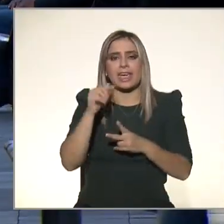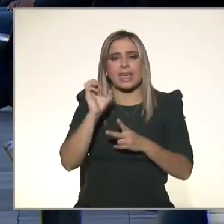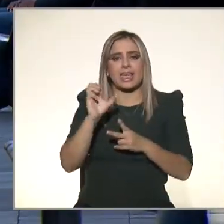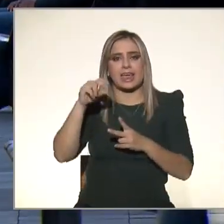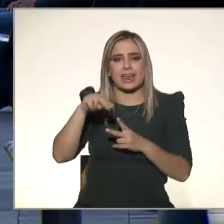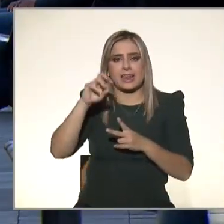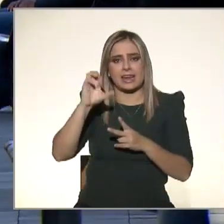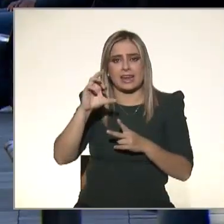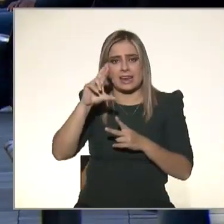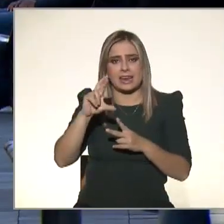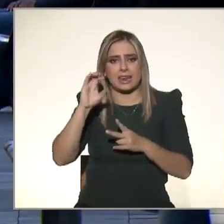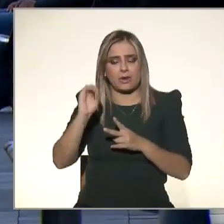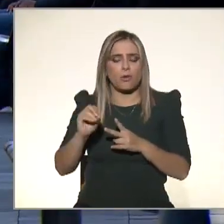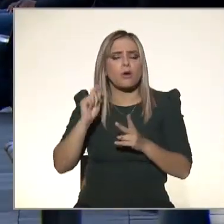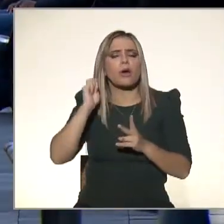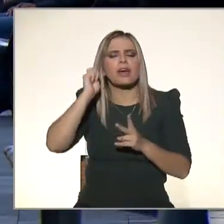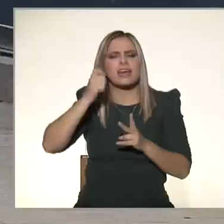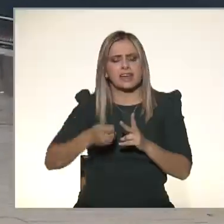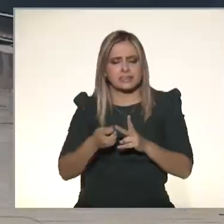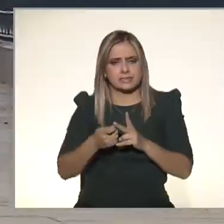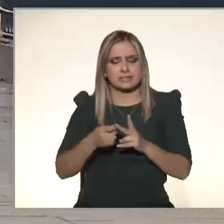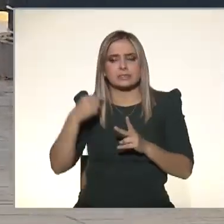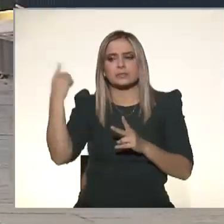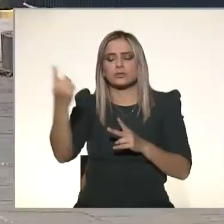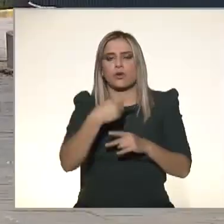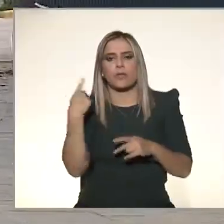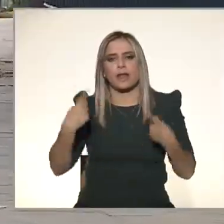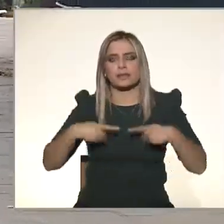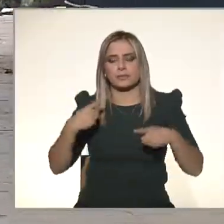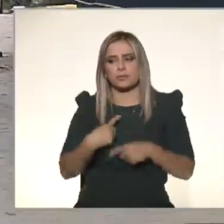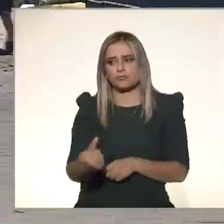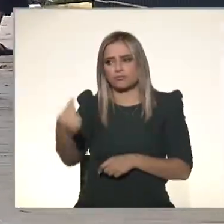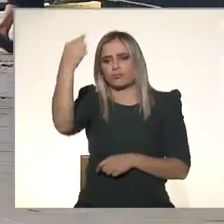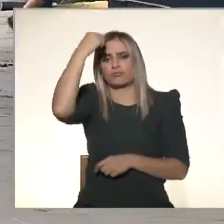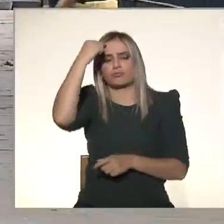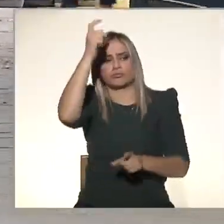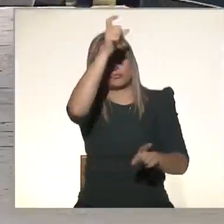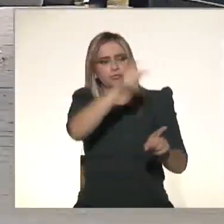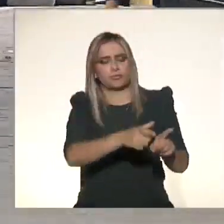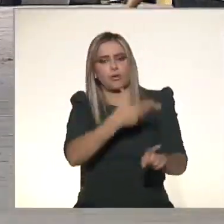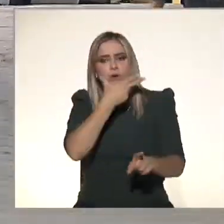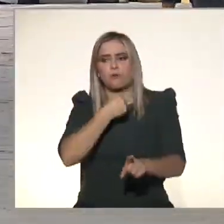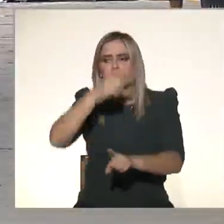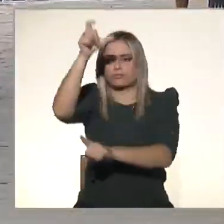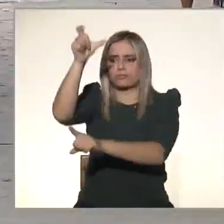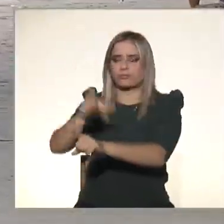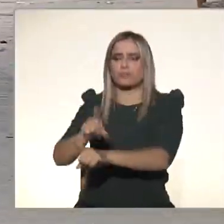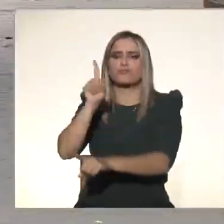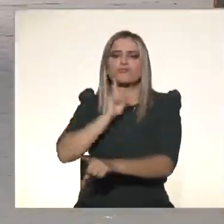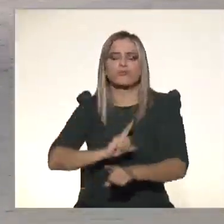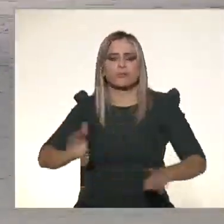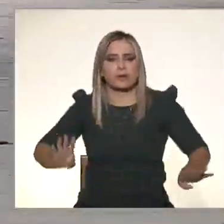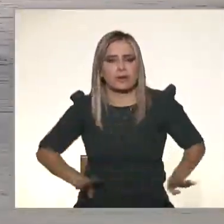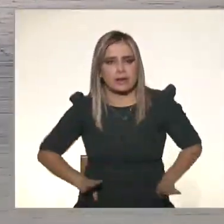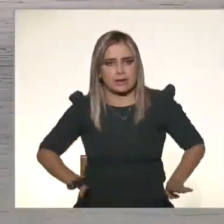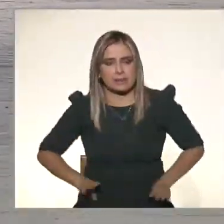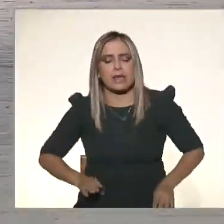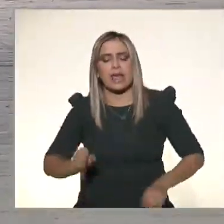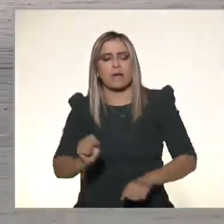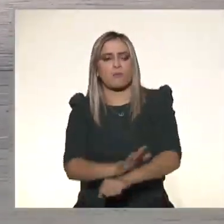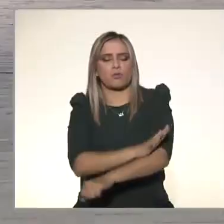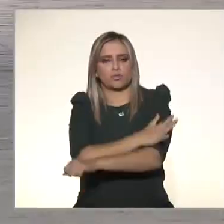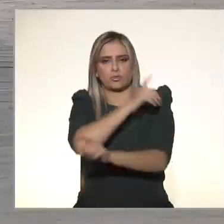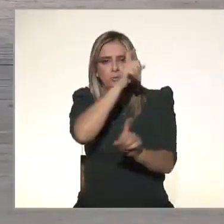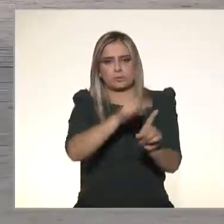eminentemente sociocultural, aunque puede tener también, por supuesto, raíces biológicas y muchas implicaciones emocionales.